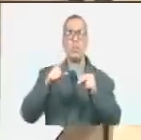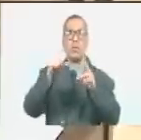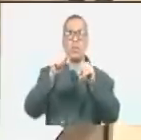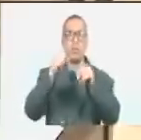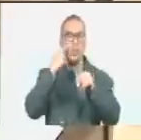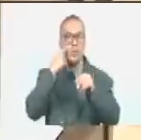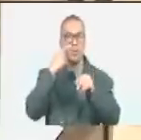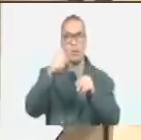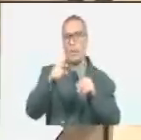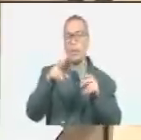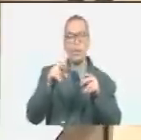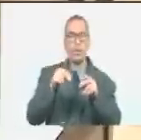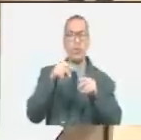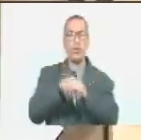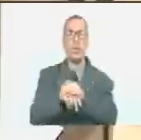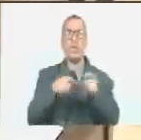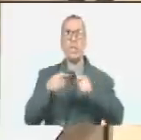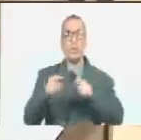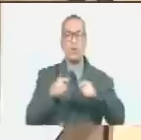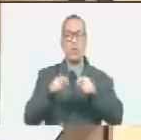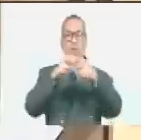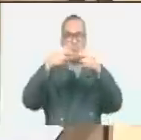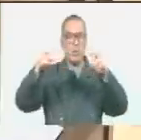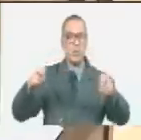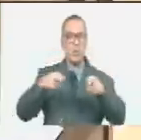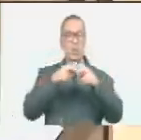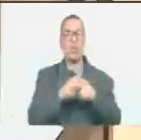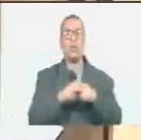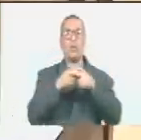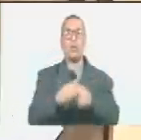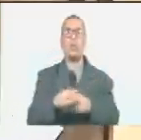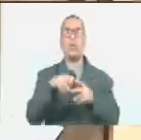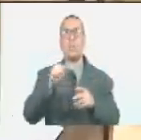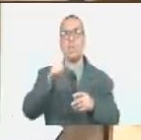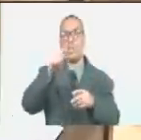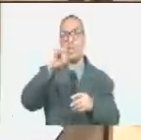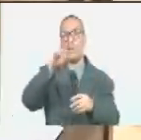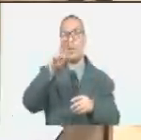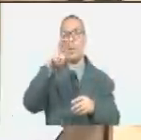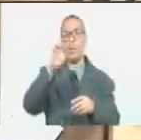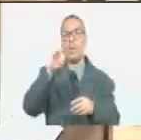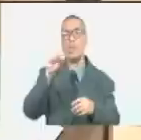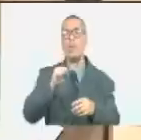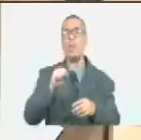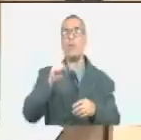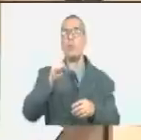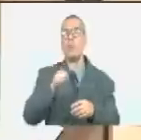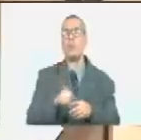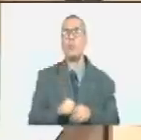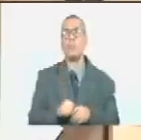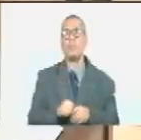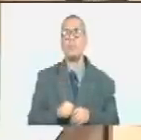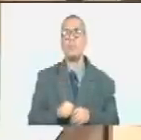o intangibles, incluyendo acciones, títulos, valores y criptoactivos. En el tema de criptoactivos, presidente,